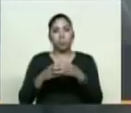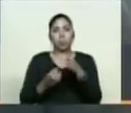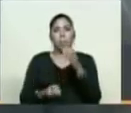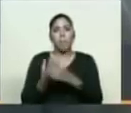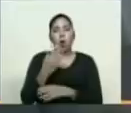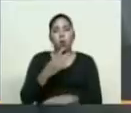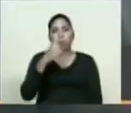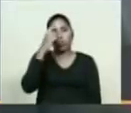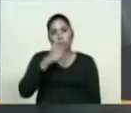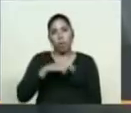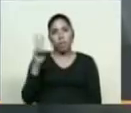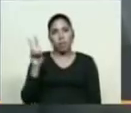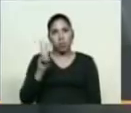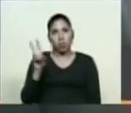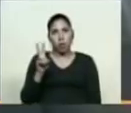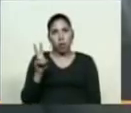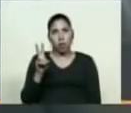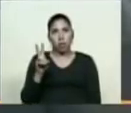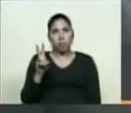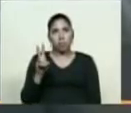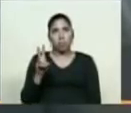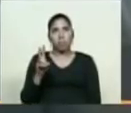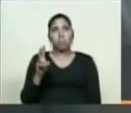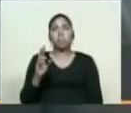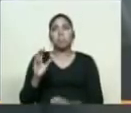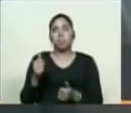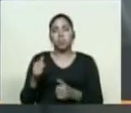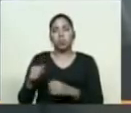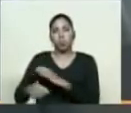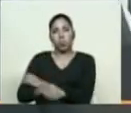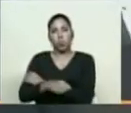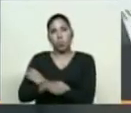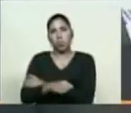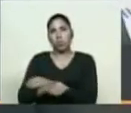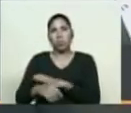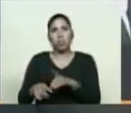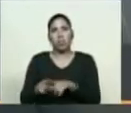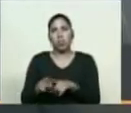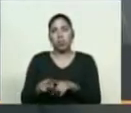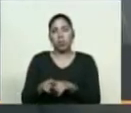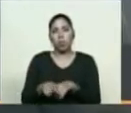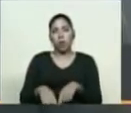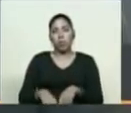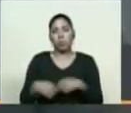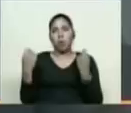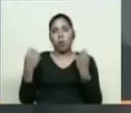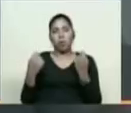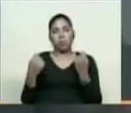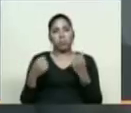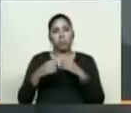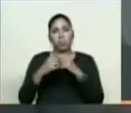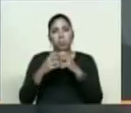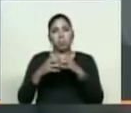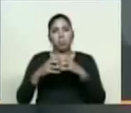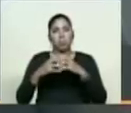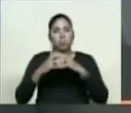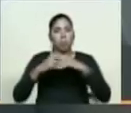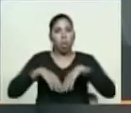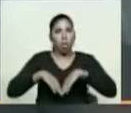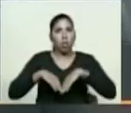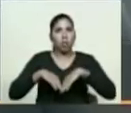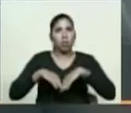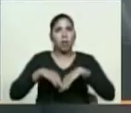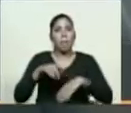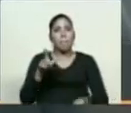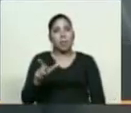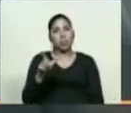personas vinculadas a la derecha comenzaron a hablar de la muerte del Partido Socialista Unido de Venezuela como organización política. Quisiera su reflexión al respecto